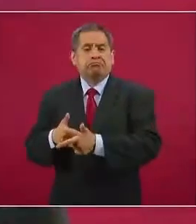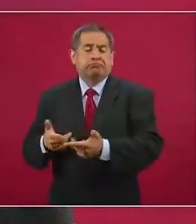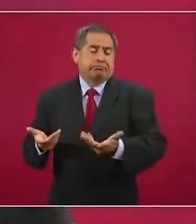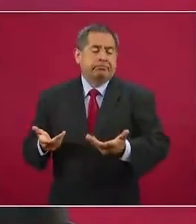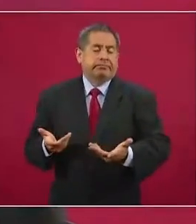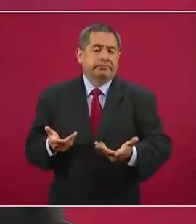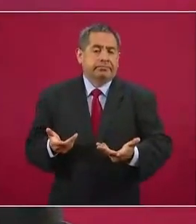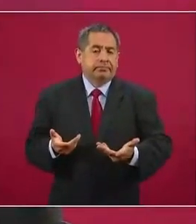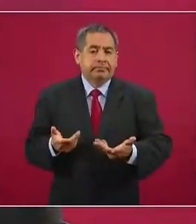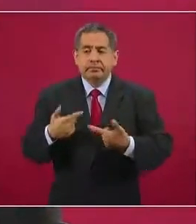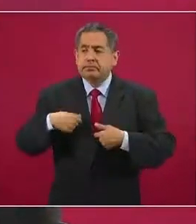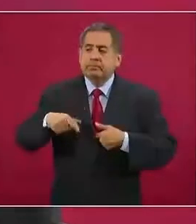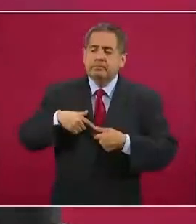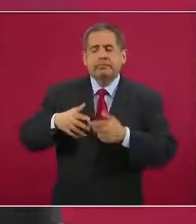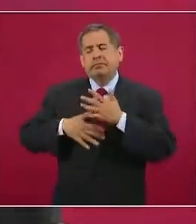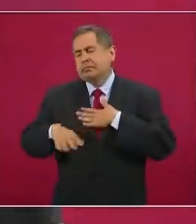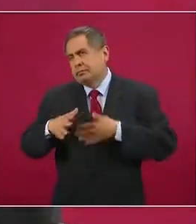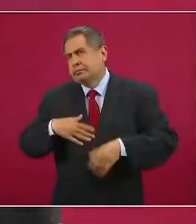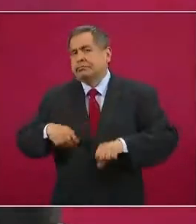y no nos vamos a cansar.